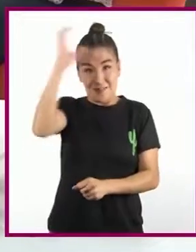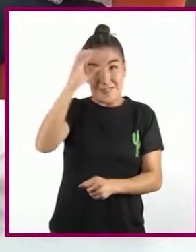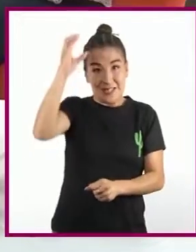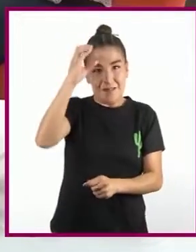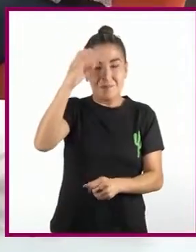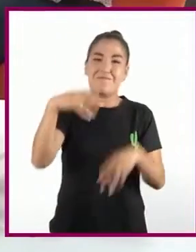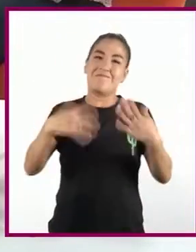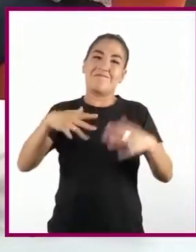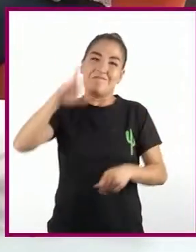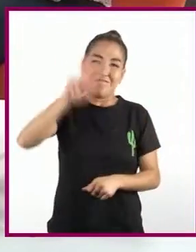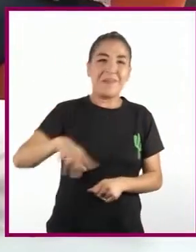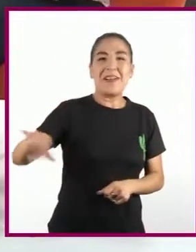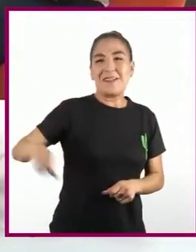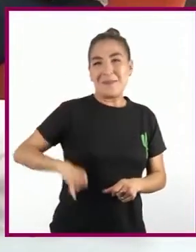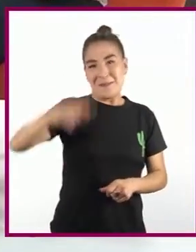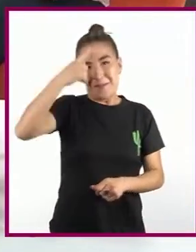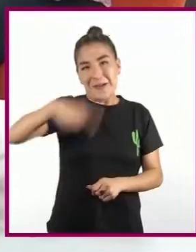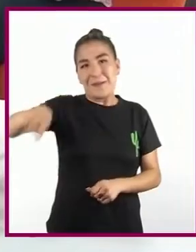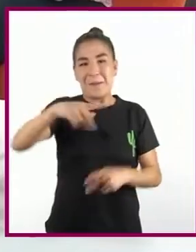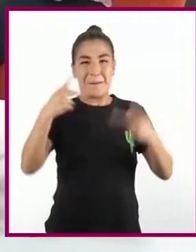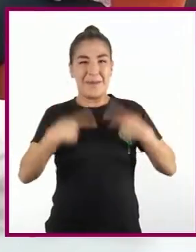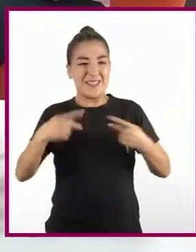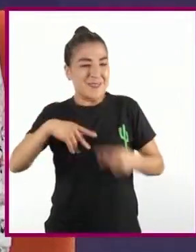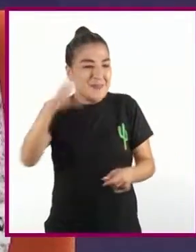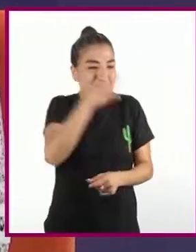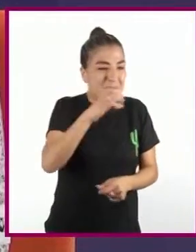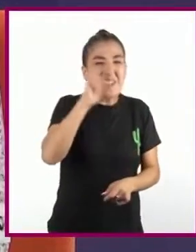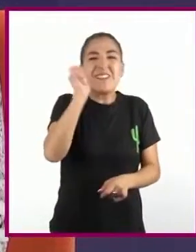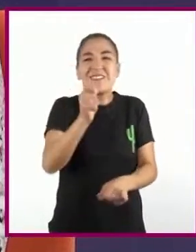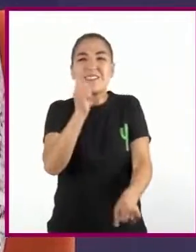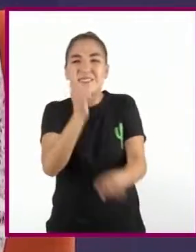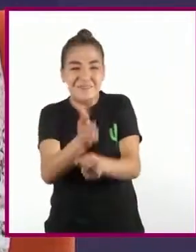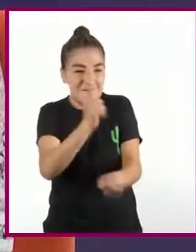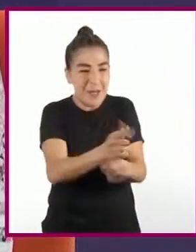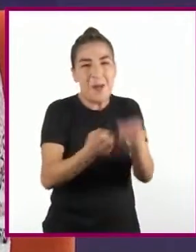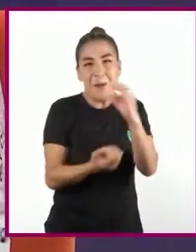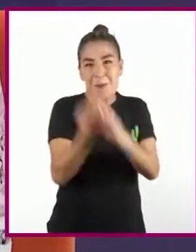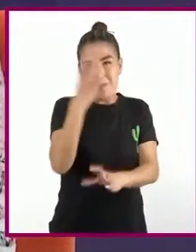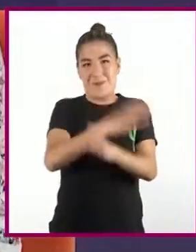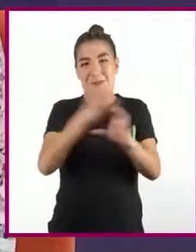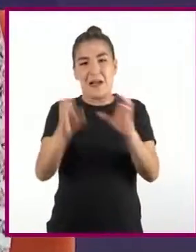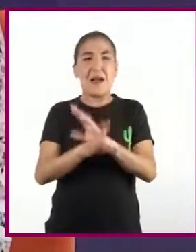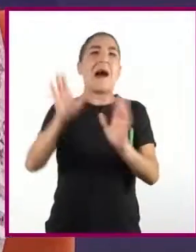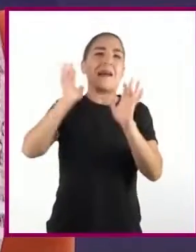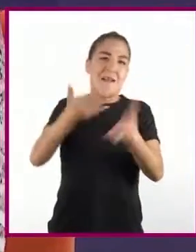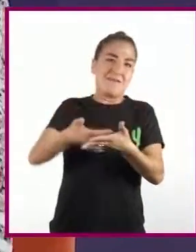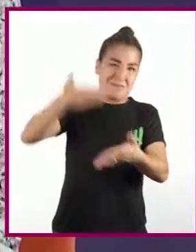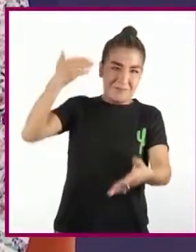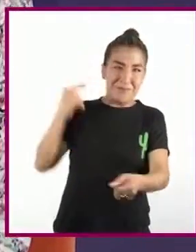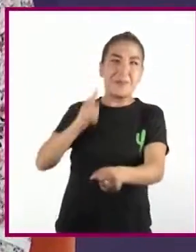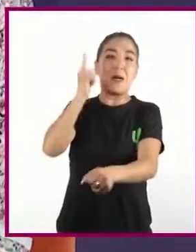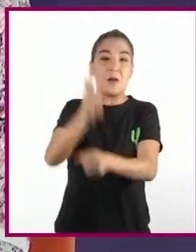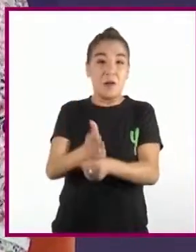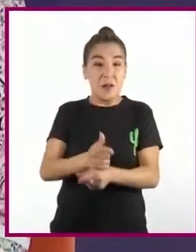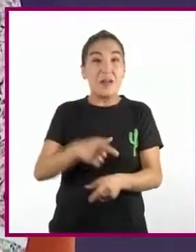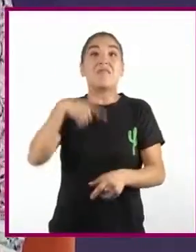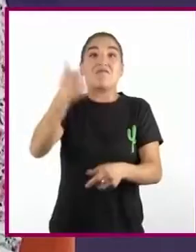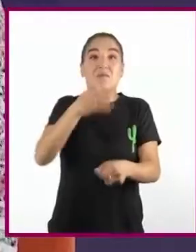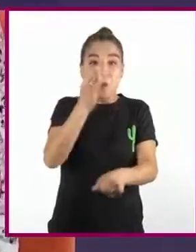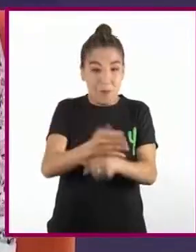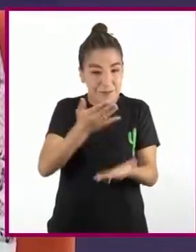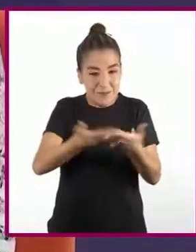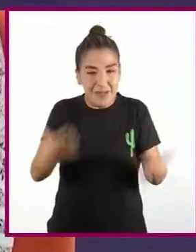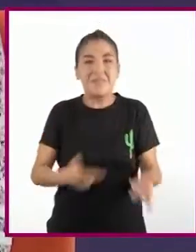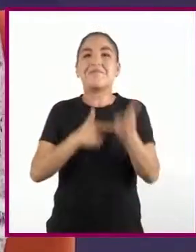parte interesante para la gente que es curiosa, para que quiere descubrir cosas. Hay cosas que ya se han descubierto, pero hay cosas que tendremos que descubrir y